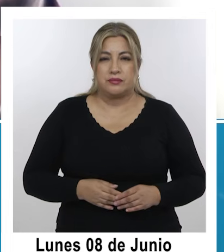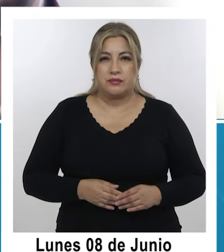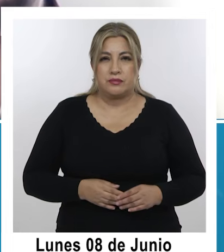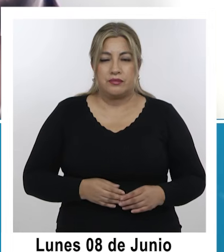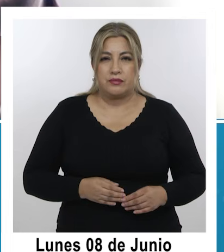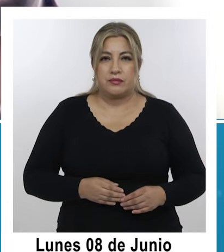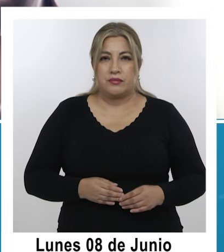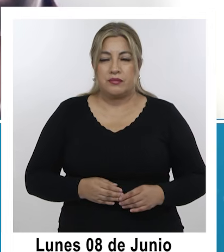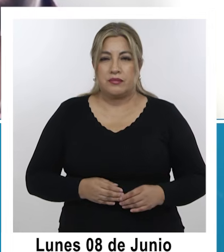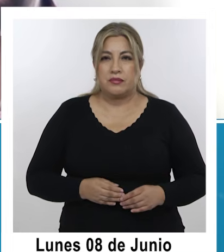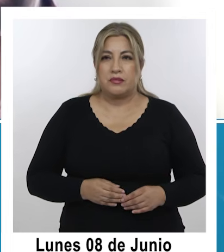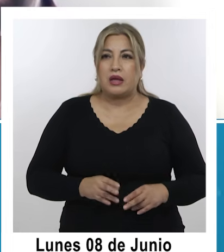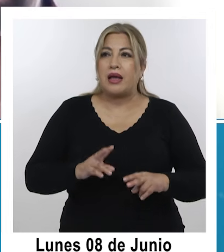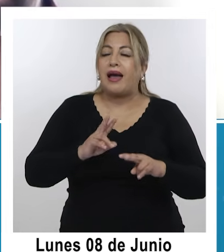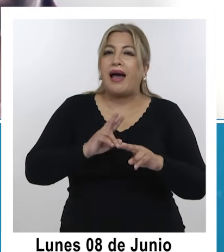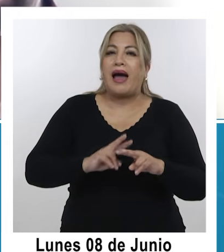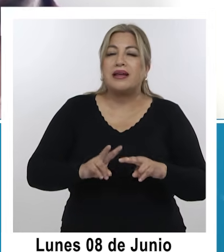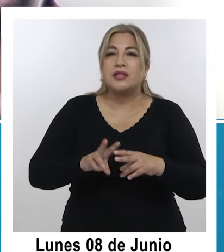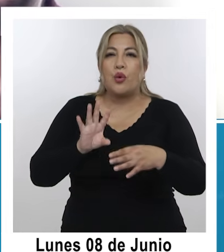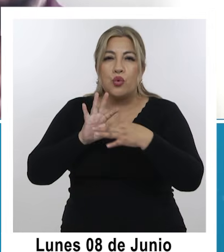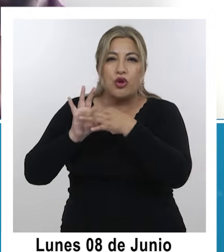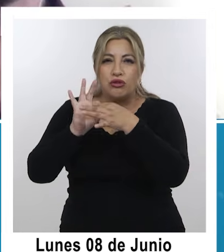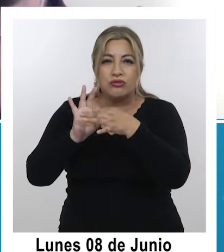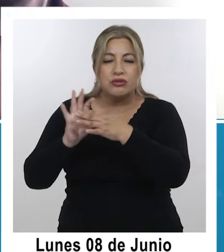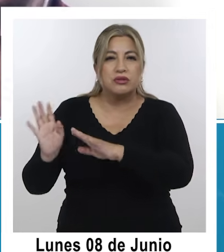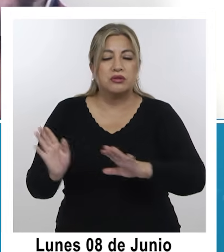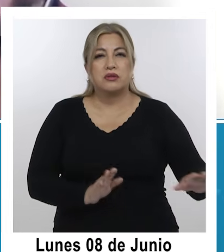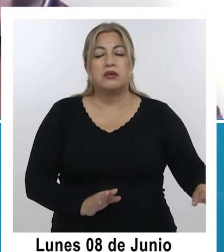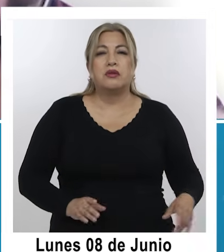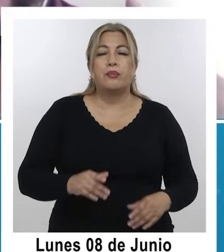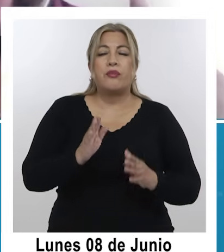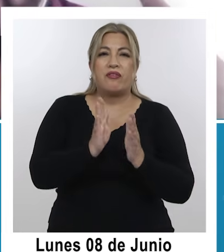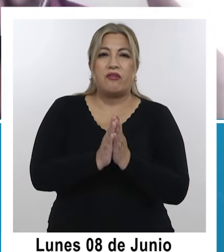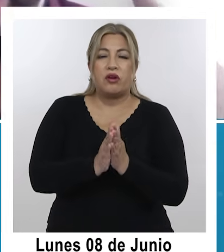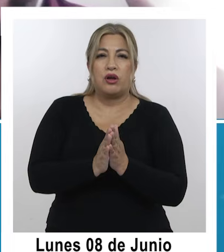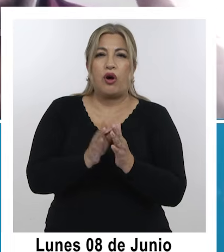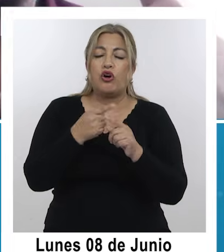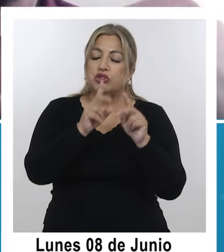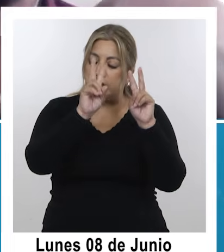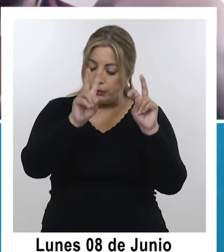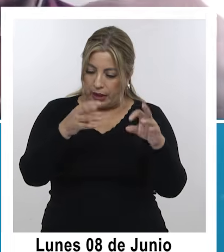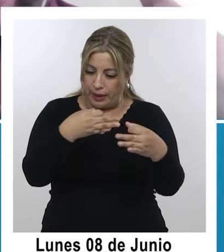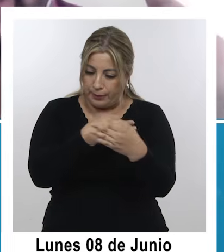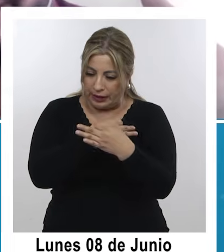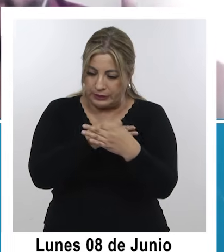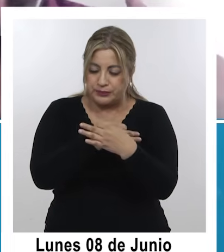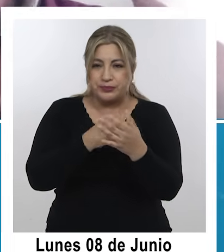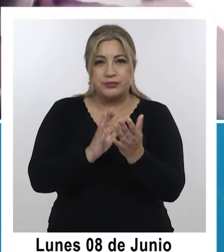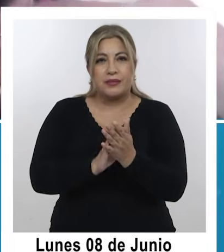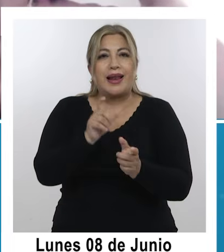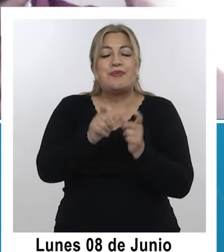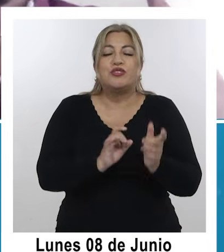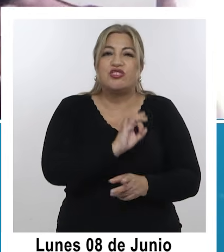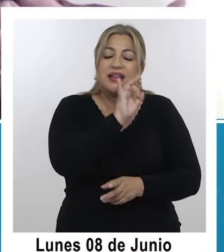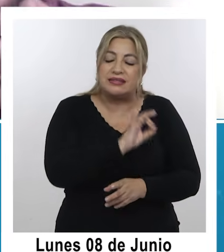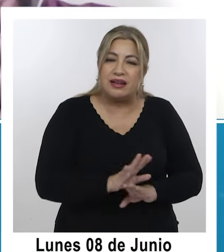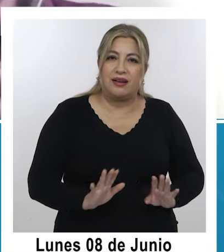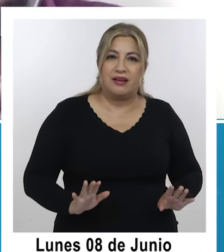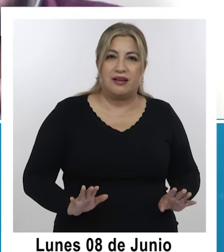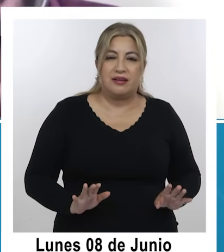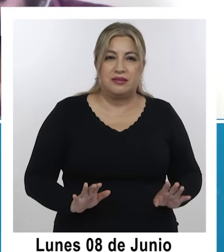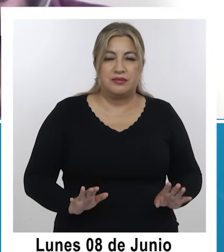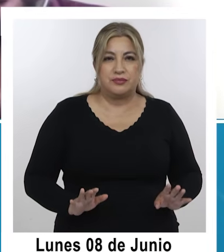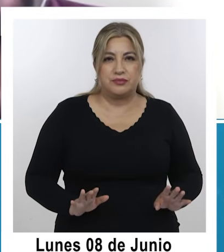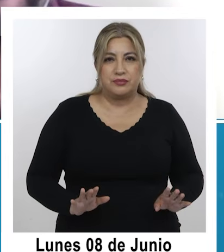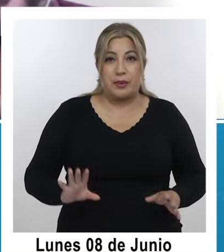consensos, construir puentes. ok. Ahora, Lili, explícanos otra cosa acá a los chilenos.